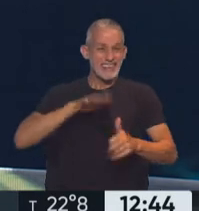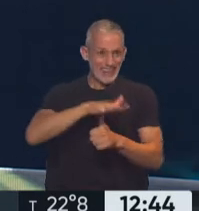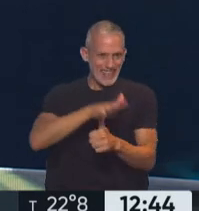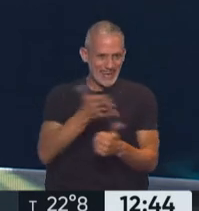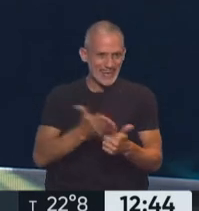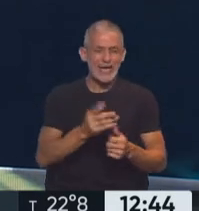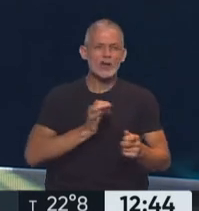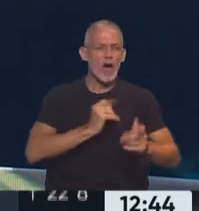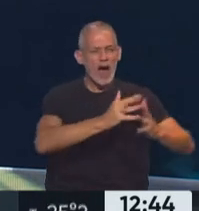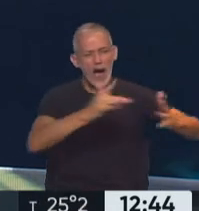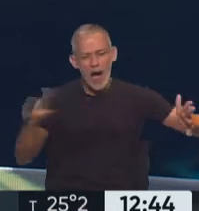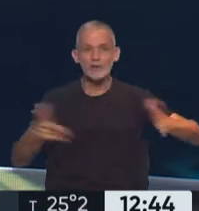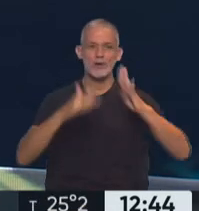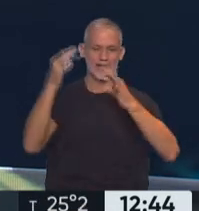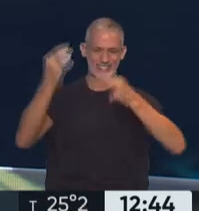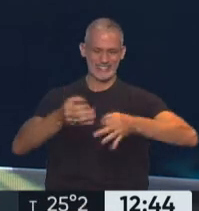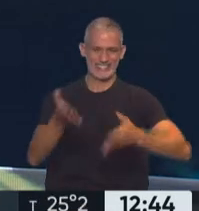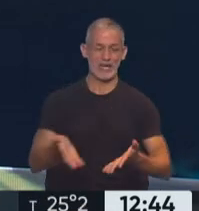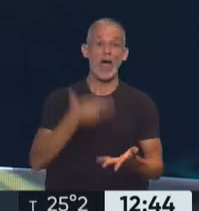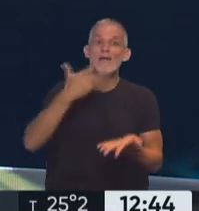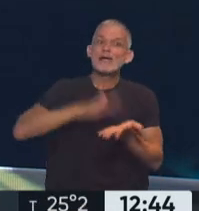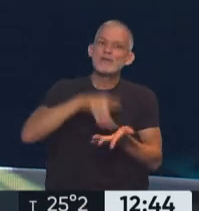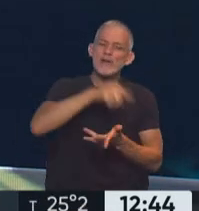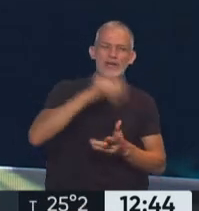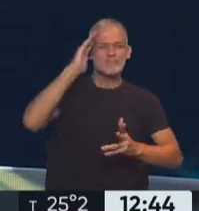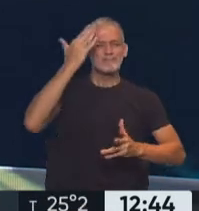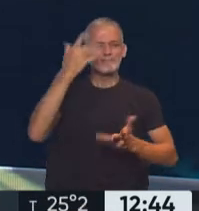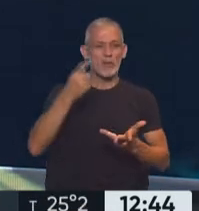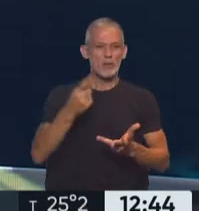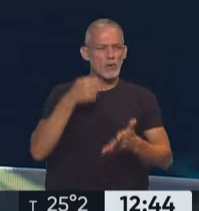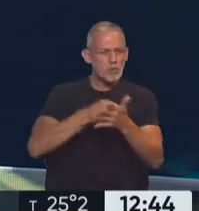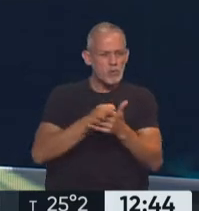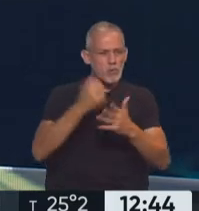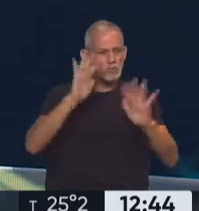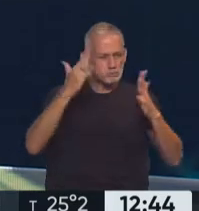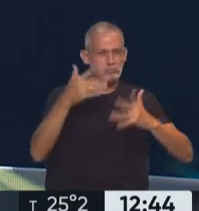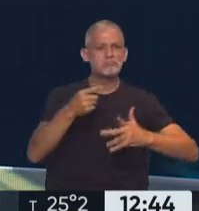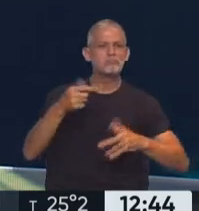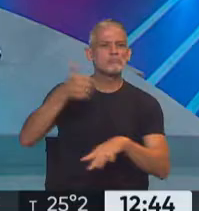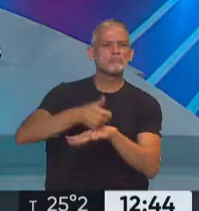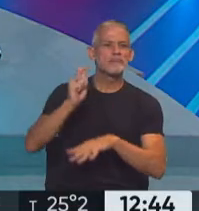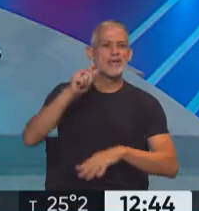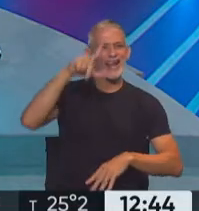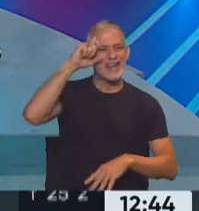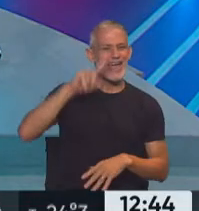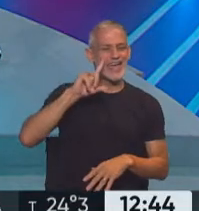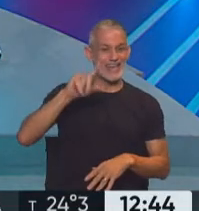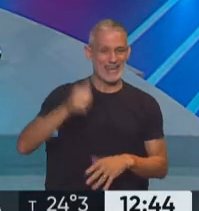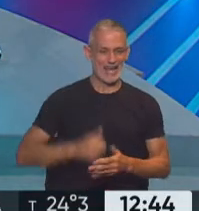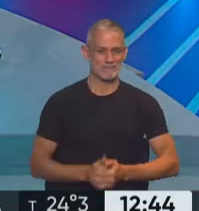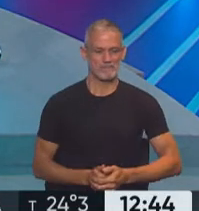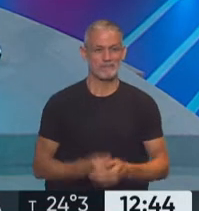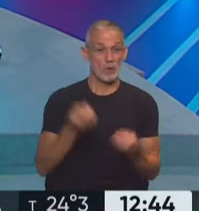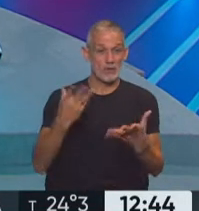muchos años después para hablar de ella recordarla pero además destacar su militancia estamos ya con ley la edad como éstas ley las como